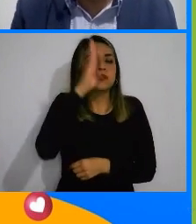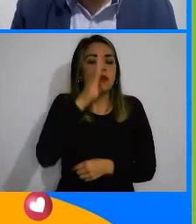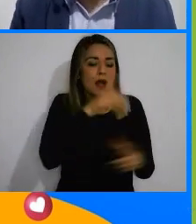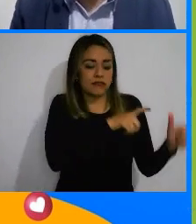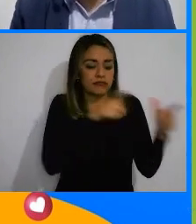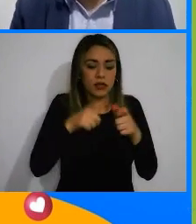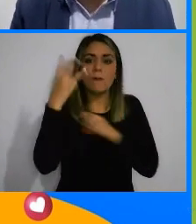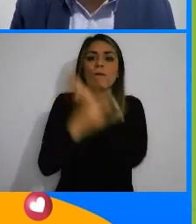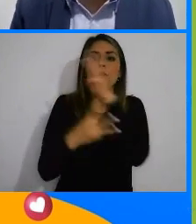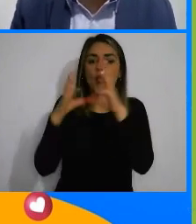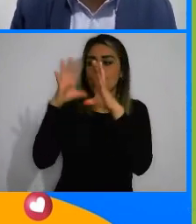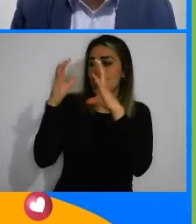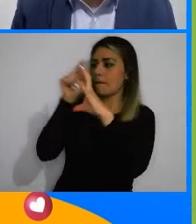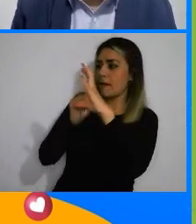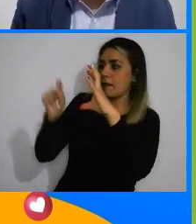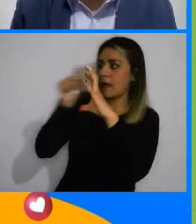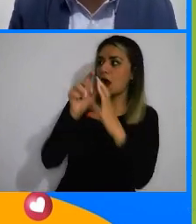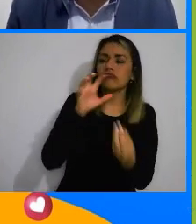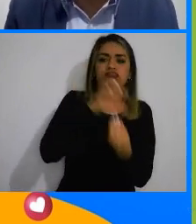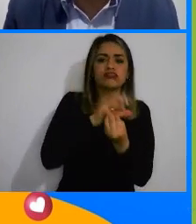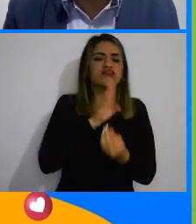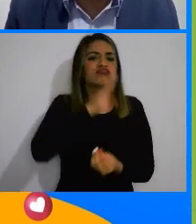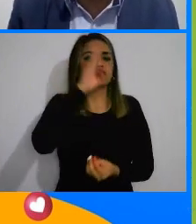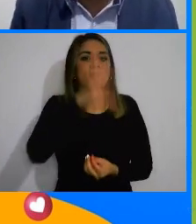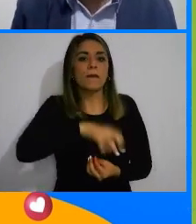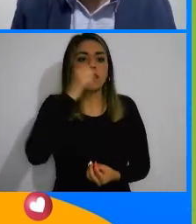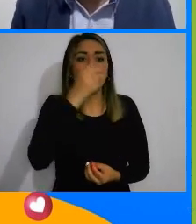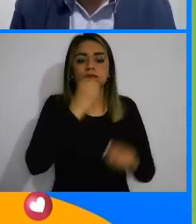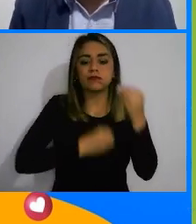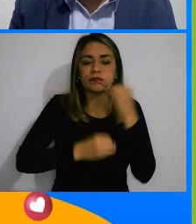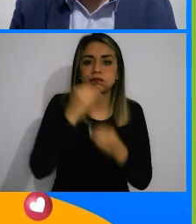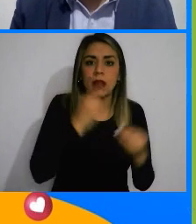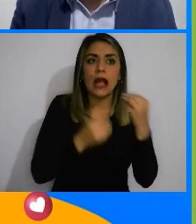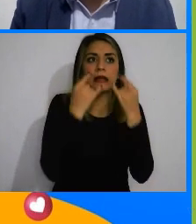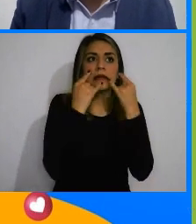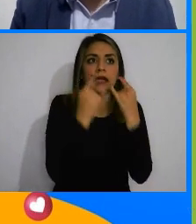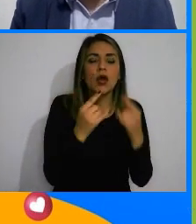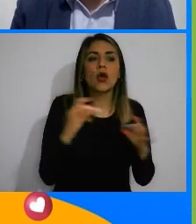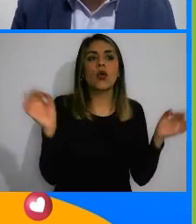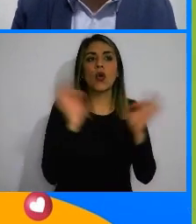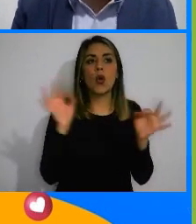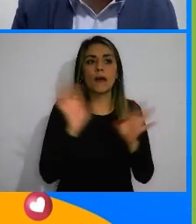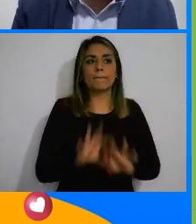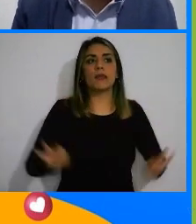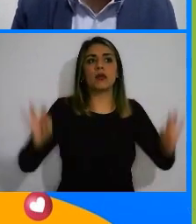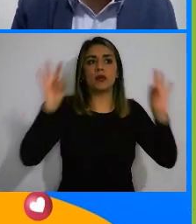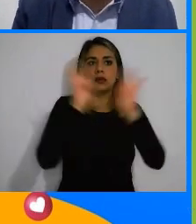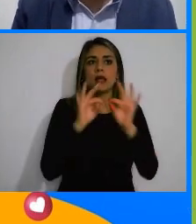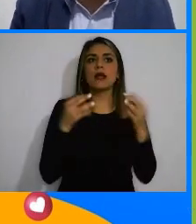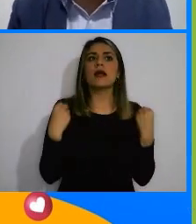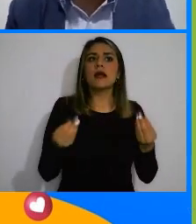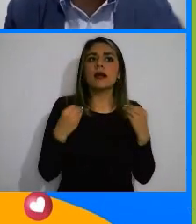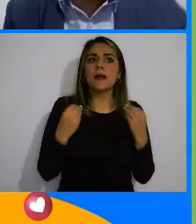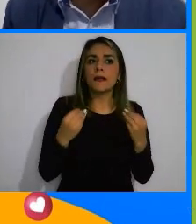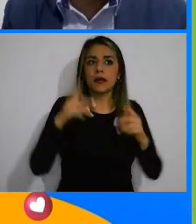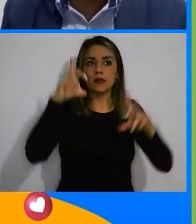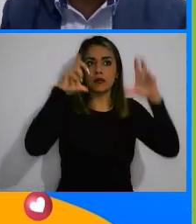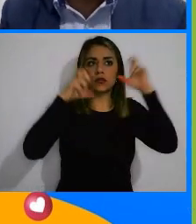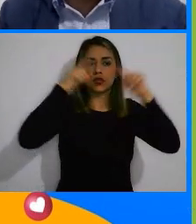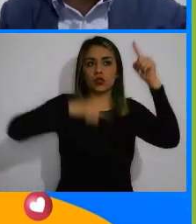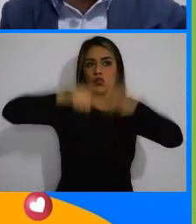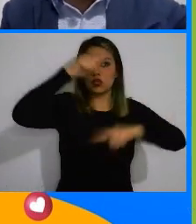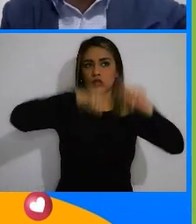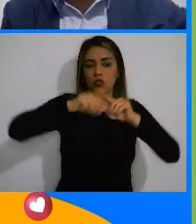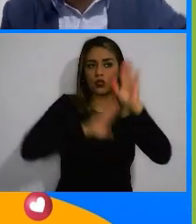partes del mundo que se convierten en atractivo turístico o que son de gran importancia para un turista y